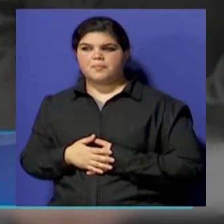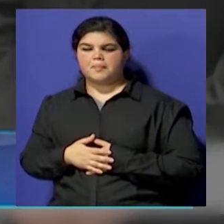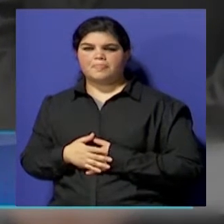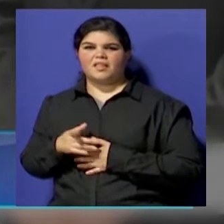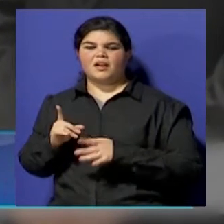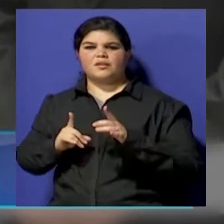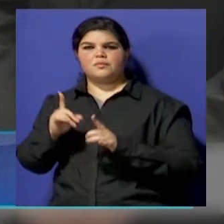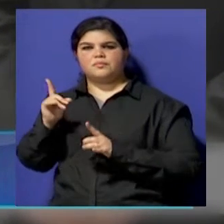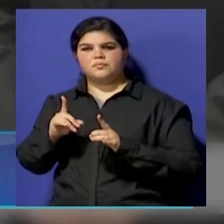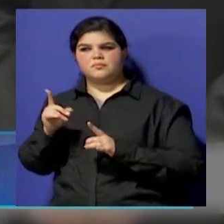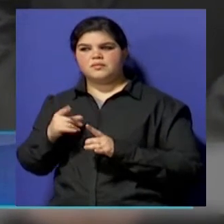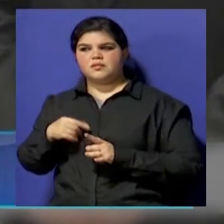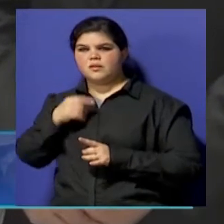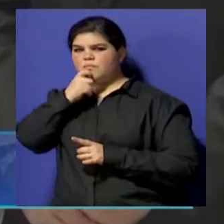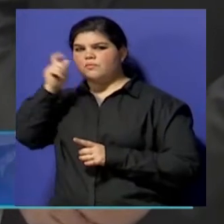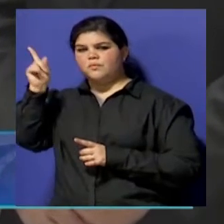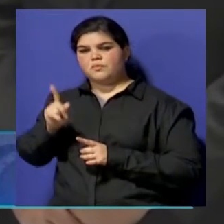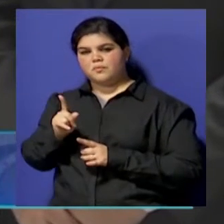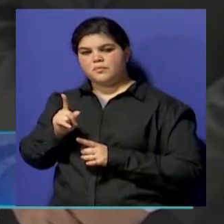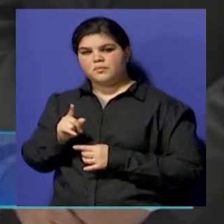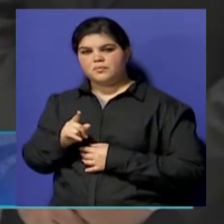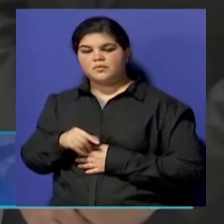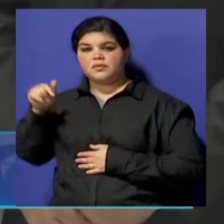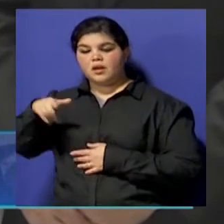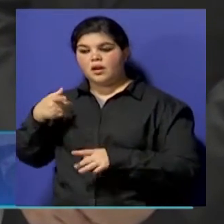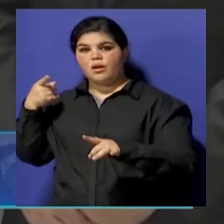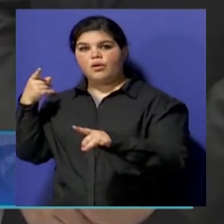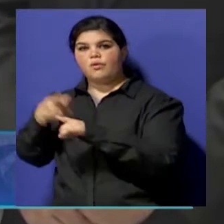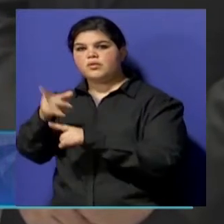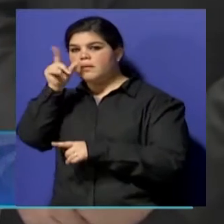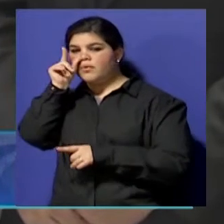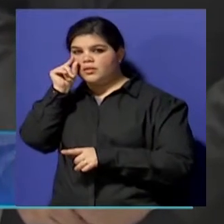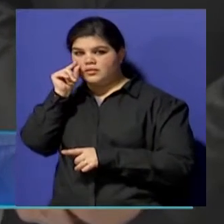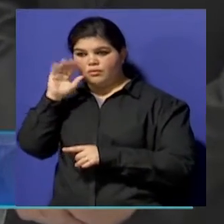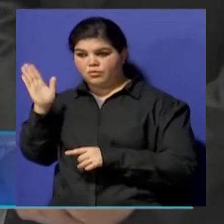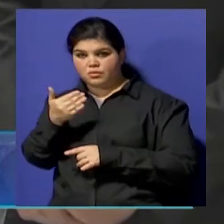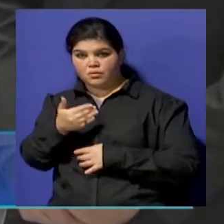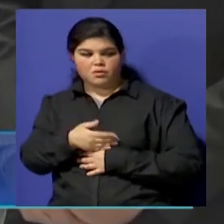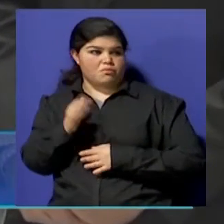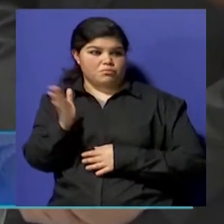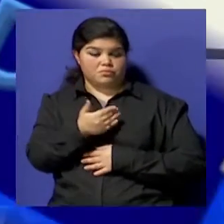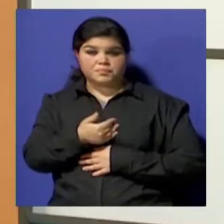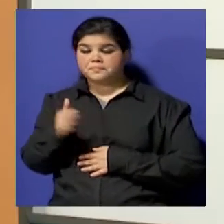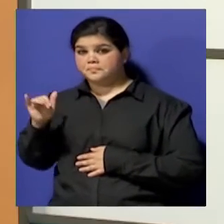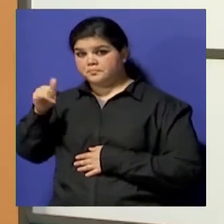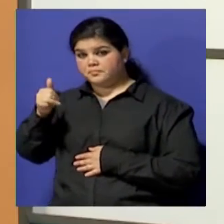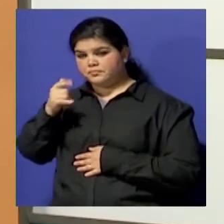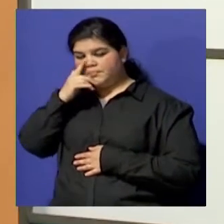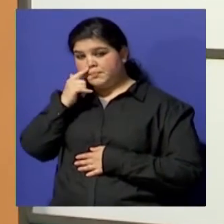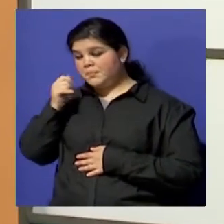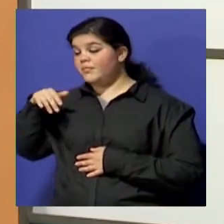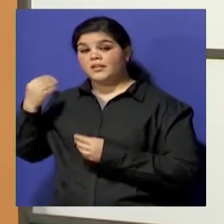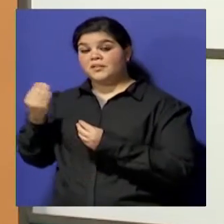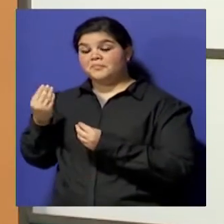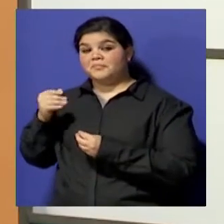impopularidad, digamos, manifiesta frente a los políticos que han estado en general. Claro. ¿Qué lugar crees que ha ocupado Michel